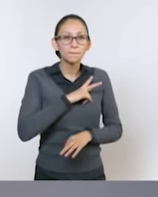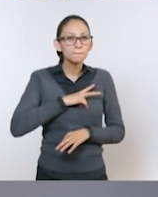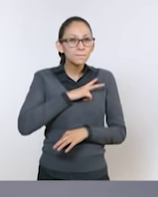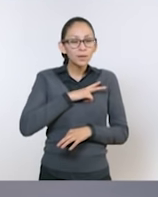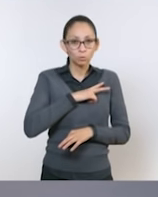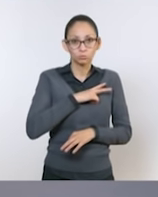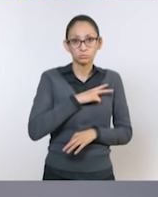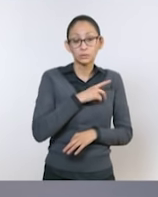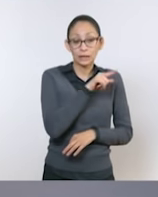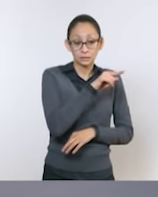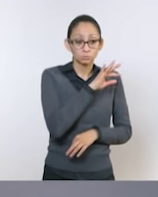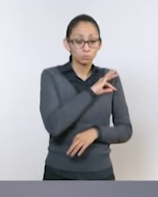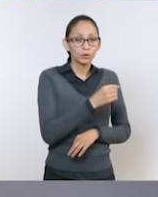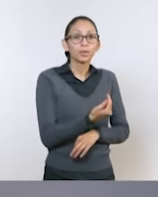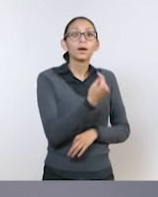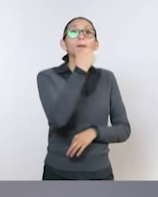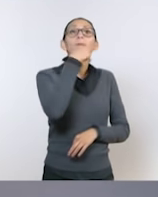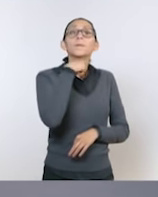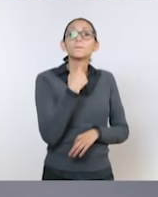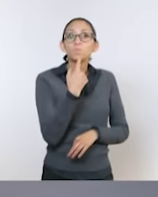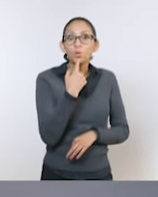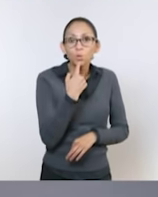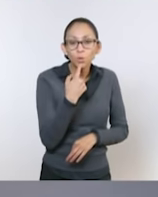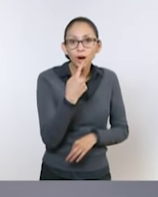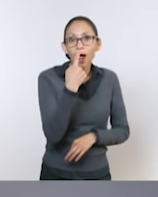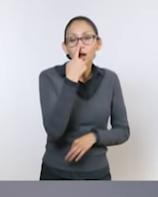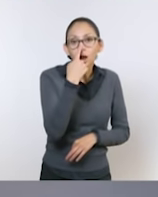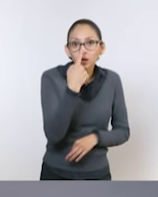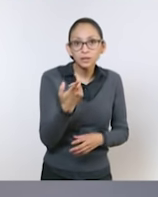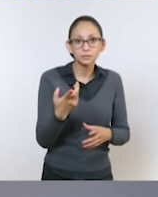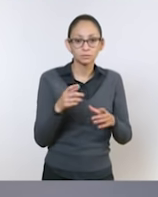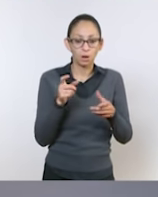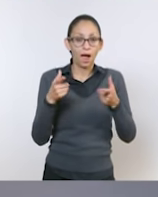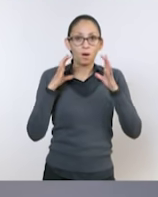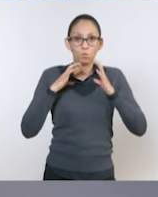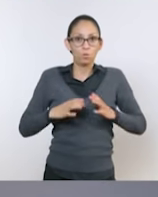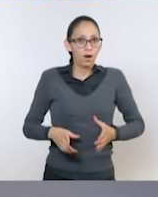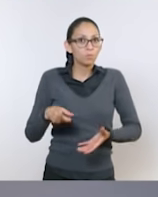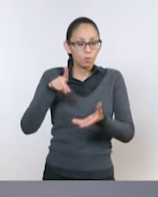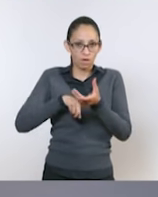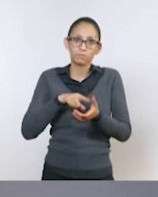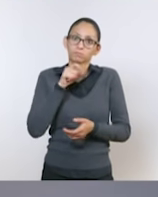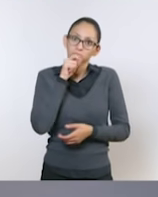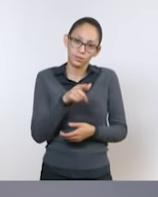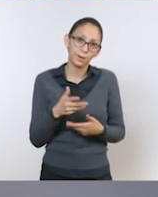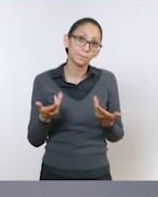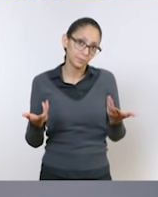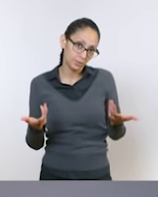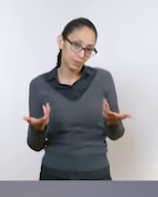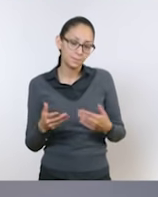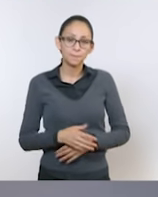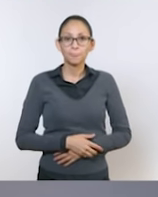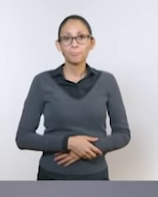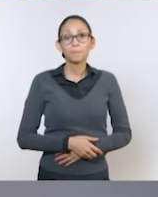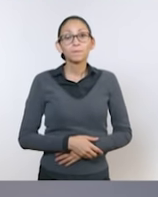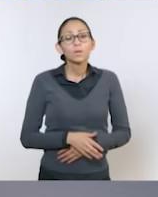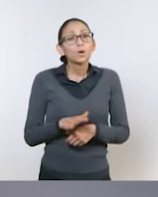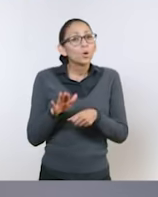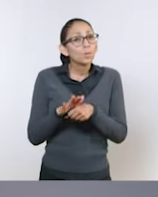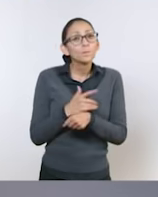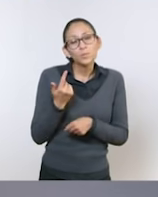microorganismos, como los virus que pueden entrar a través de la boca, de la nariz y a todo nuestro cuerpo. Y